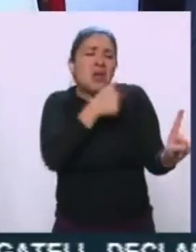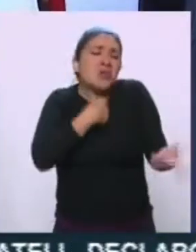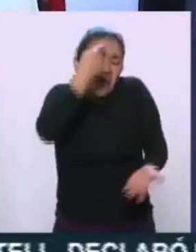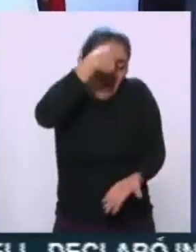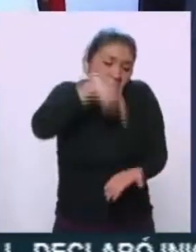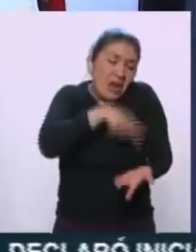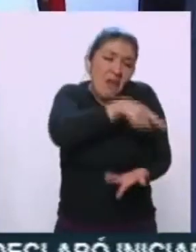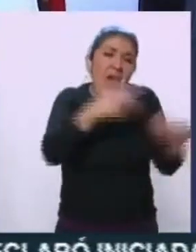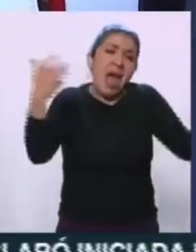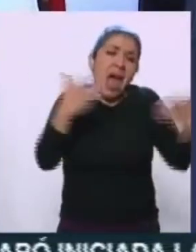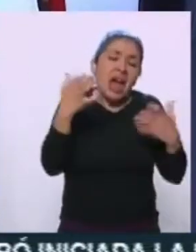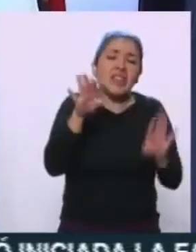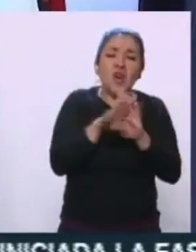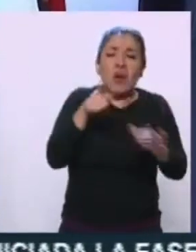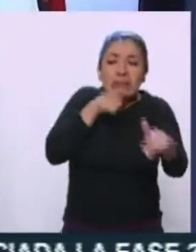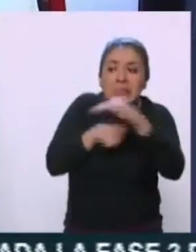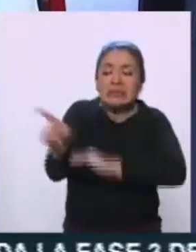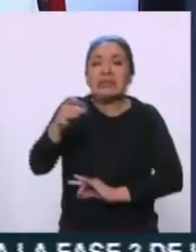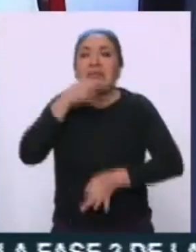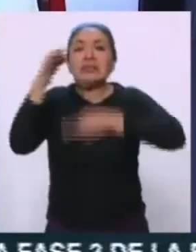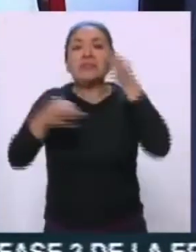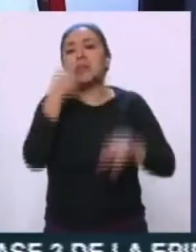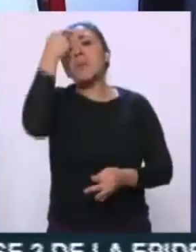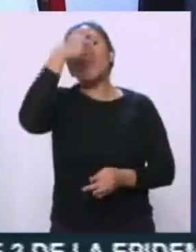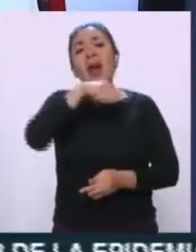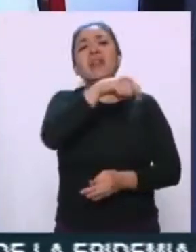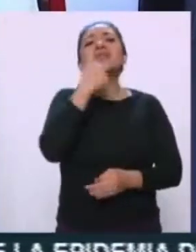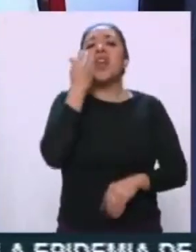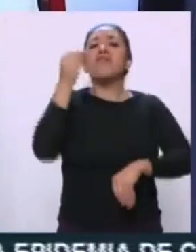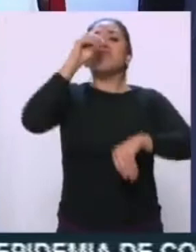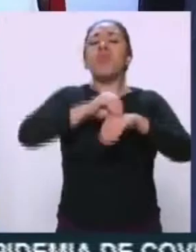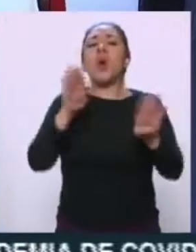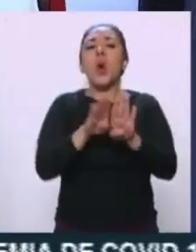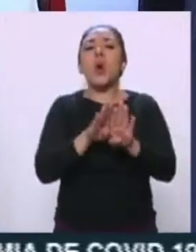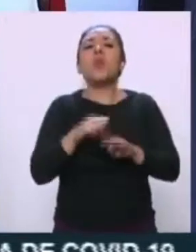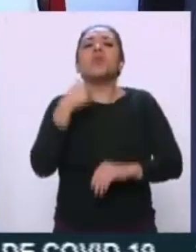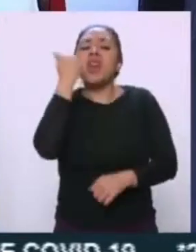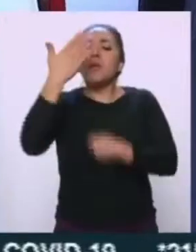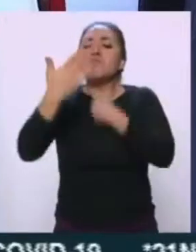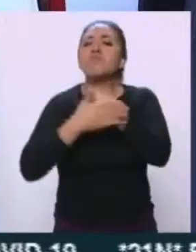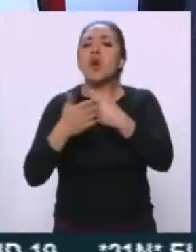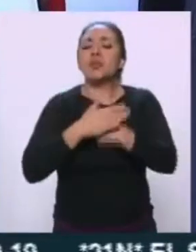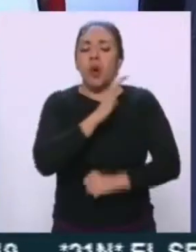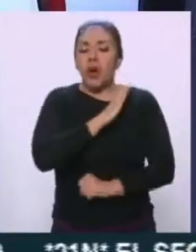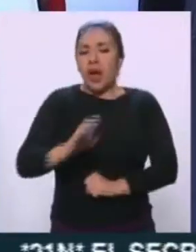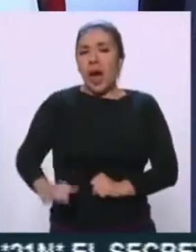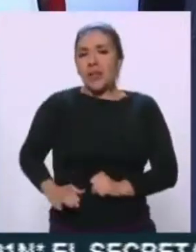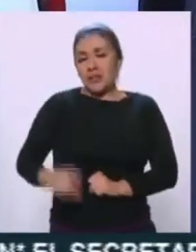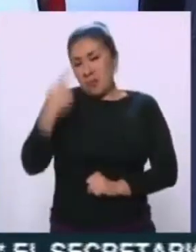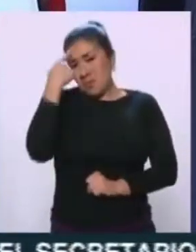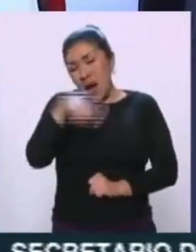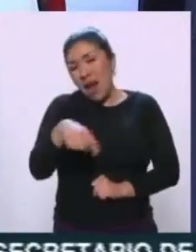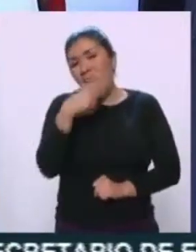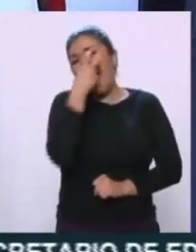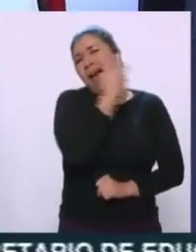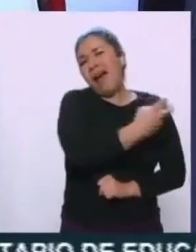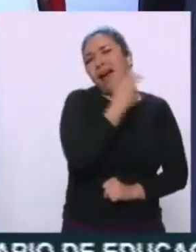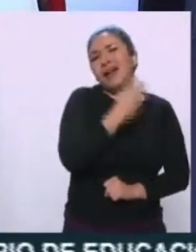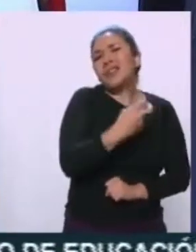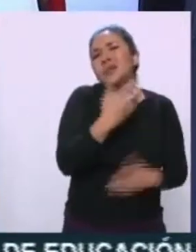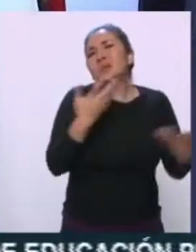esta autofiltración, para ponerse en la lista de los posibles candidatos de todo este